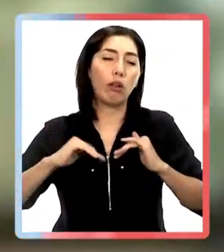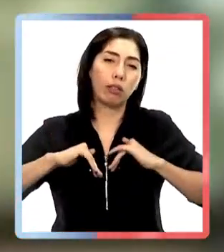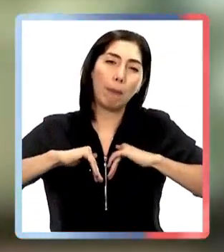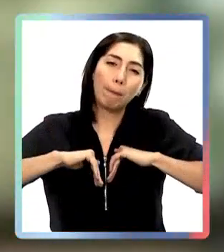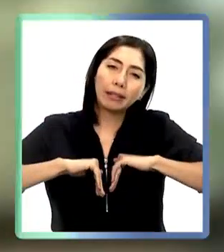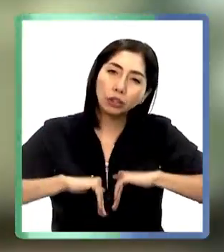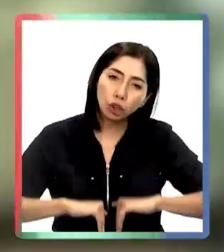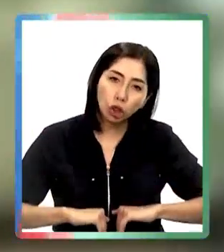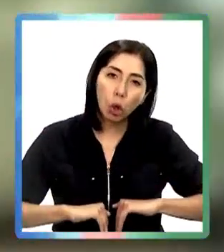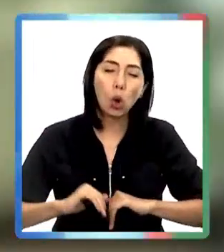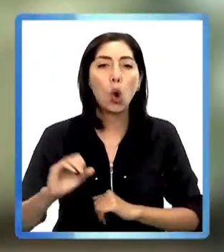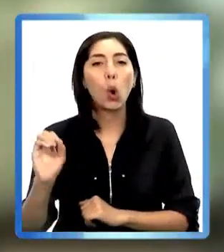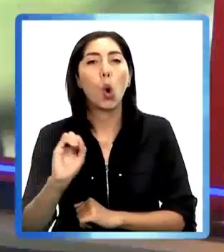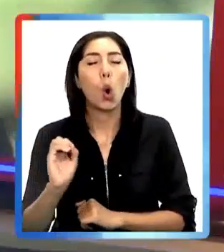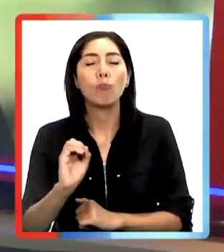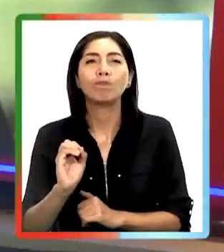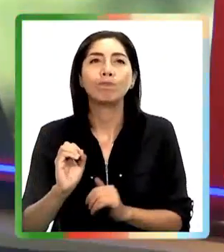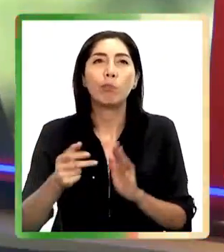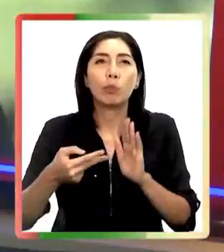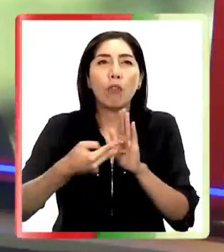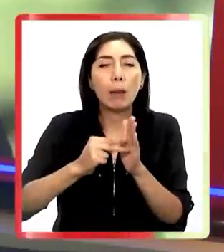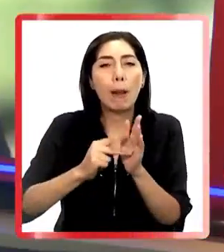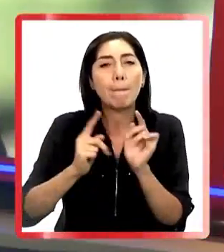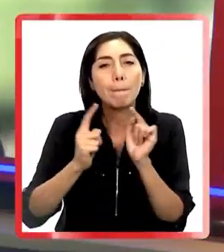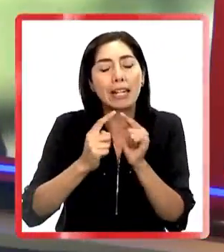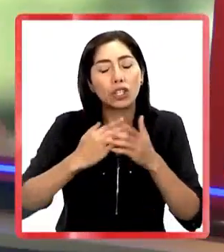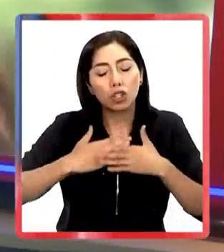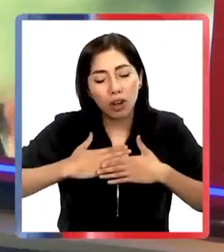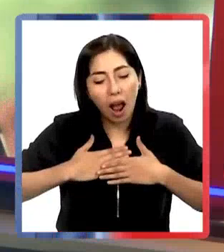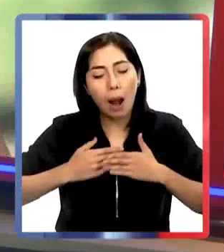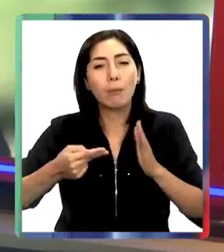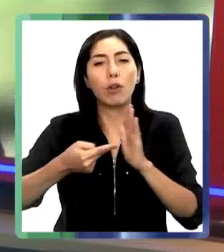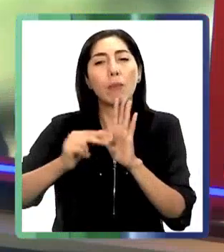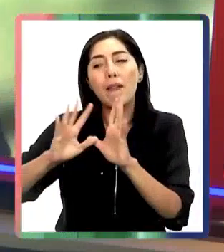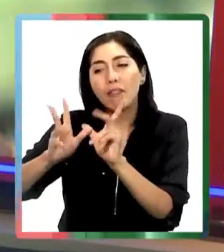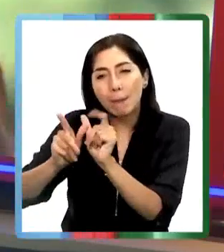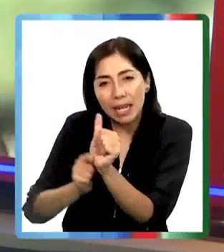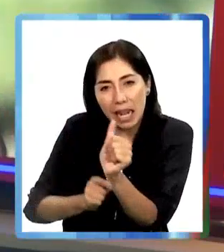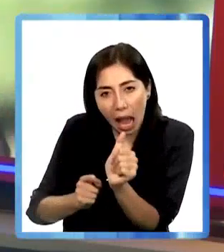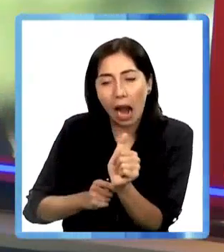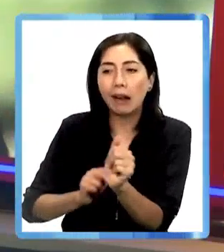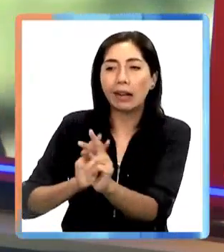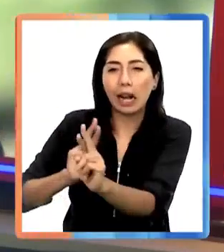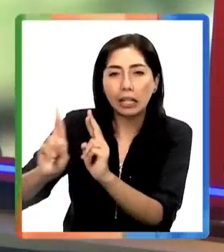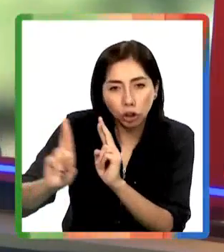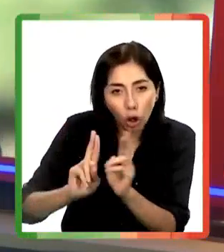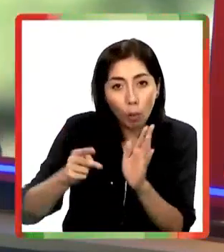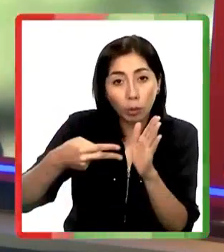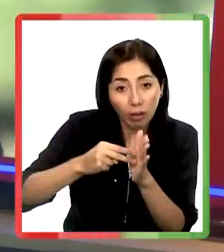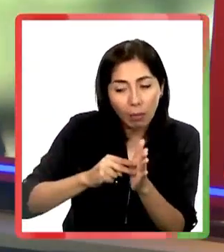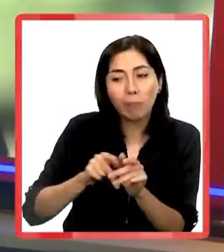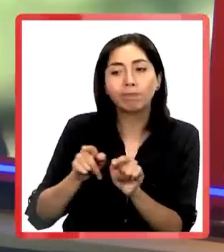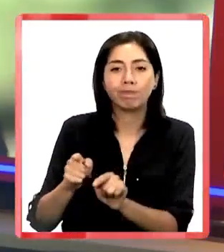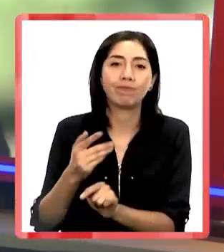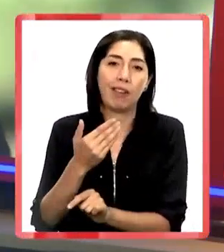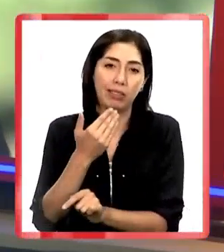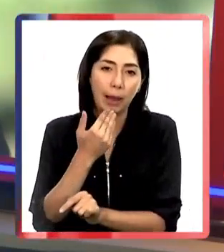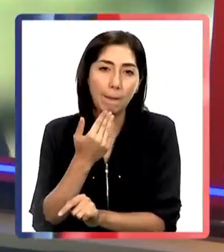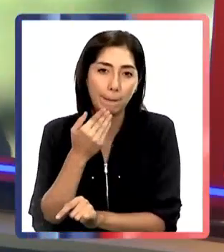depresivos previos, conflictos o preocupaciones personales, familiares, de relaciones, eso también va a